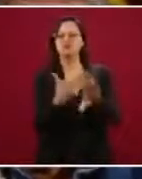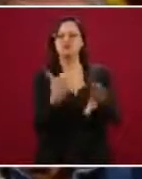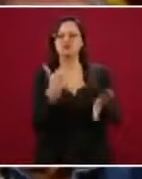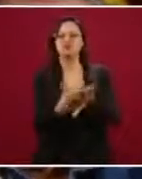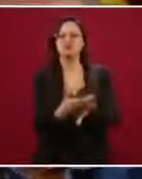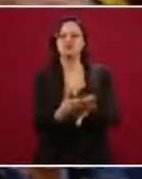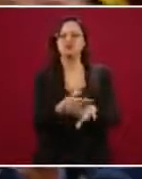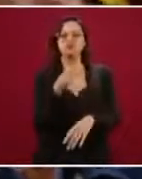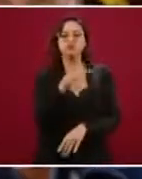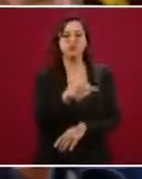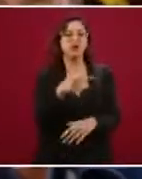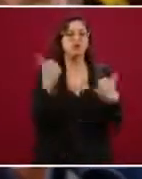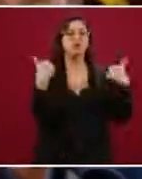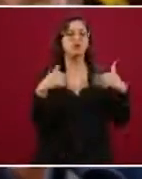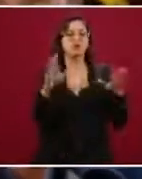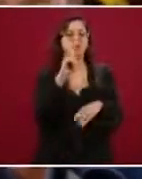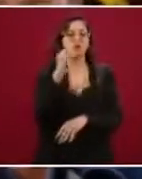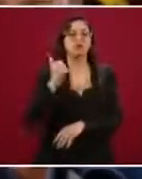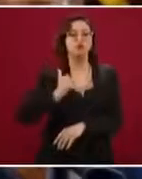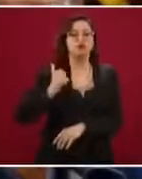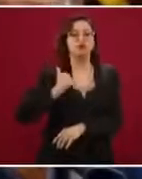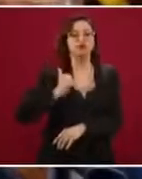estuvo en Canadá.